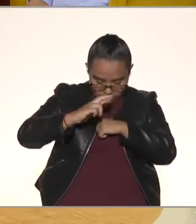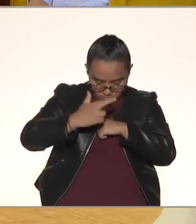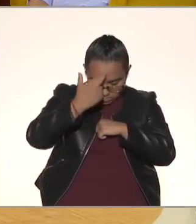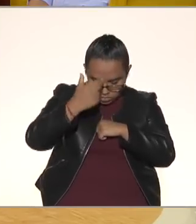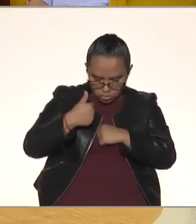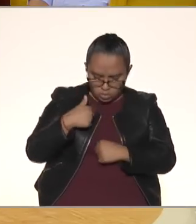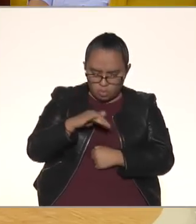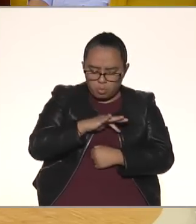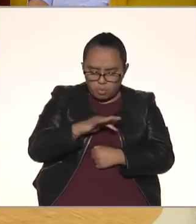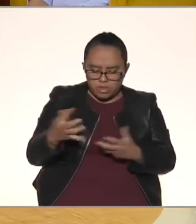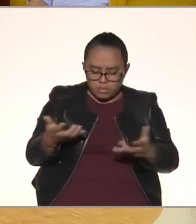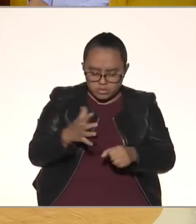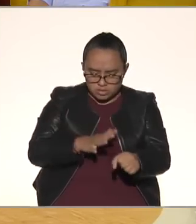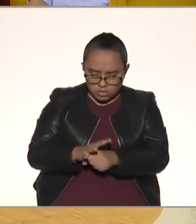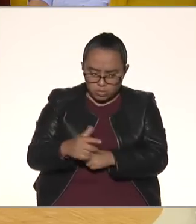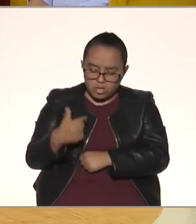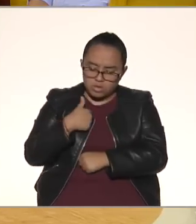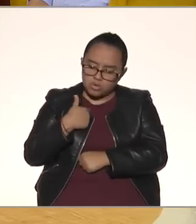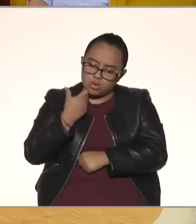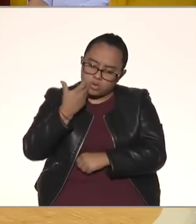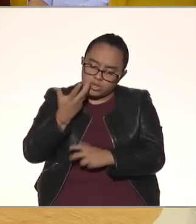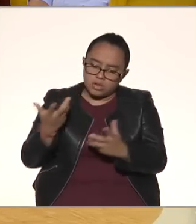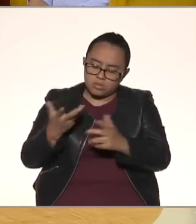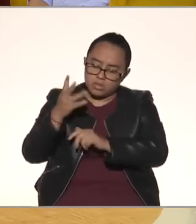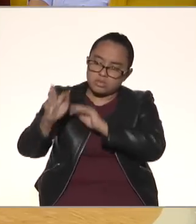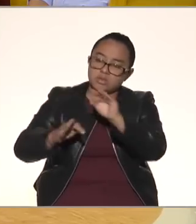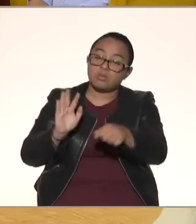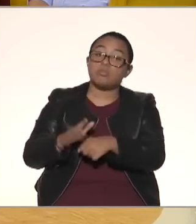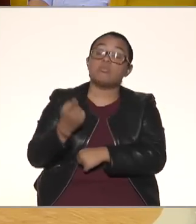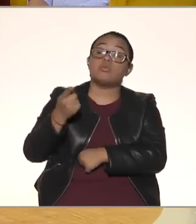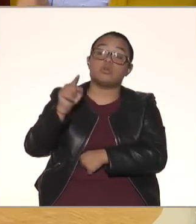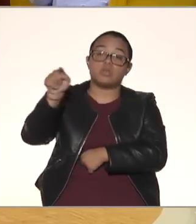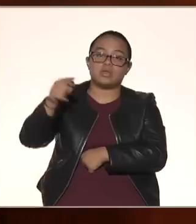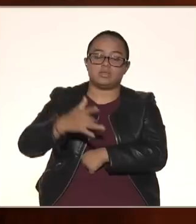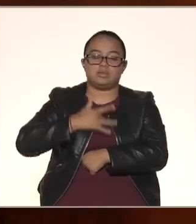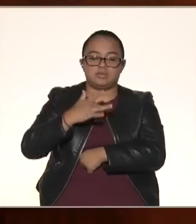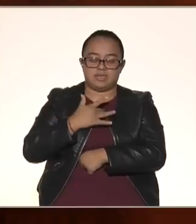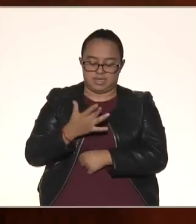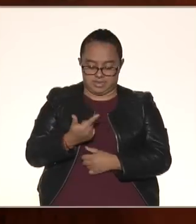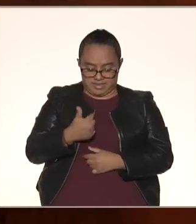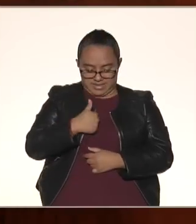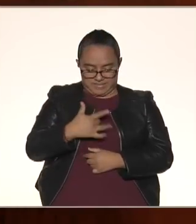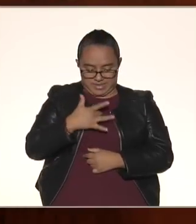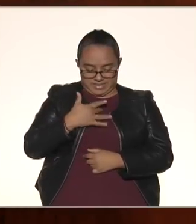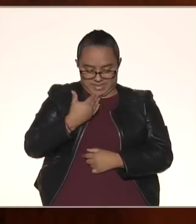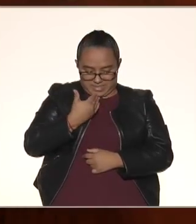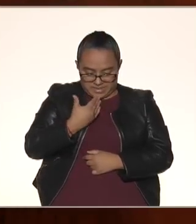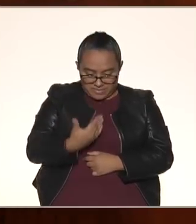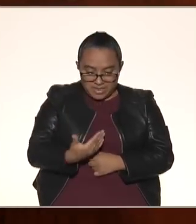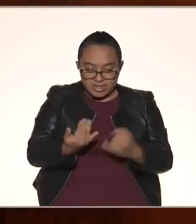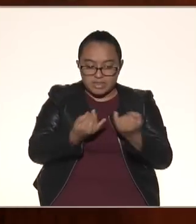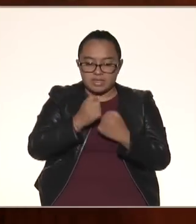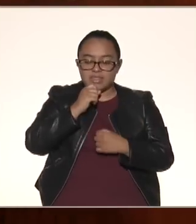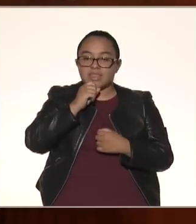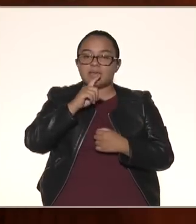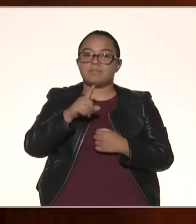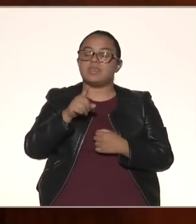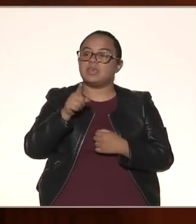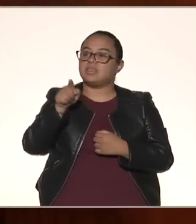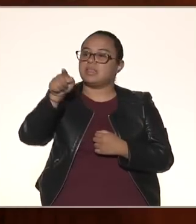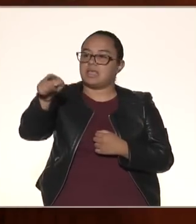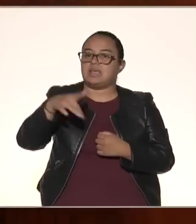yo puedo hacer, y lo que yo quiero hacer, porque eso le genera también, tanto bienestar a la persona que me acompaña, como bienestar a mí.